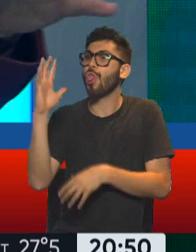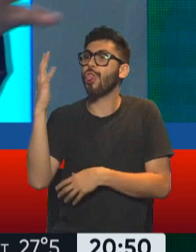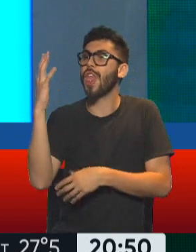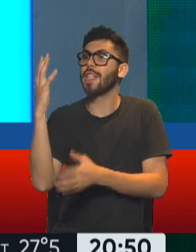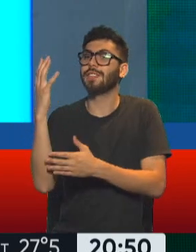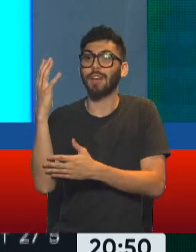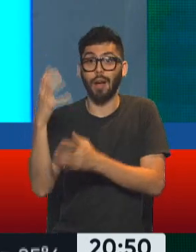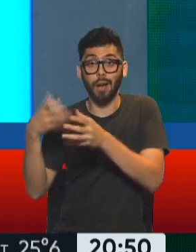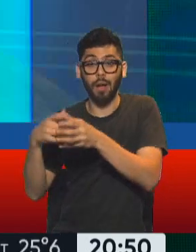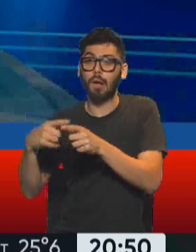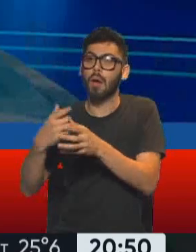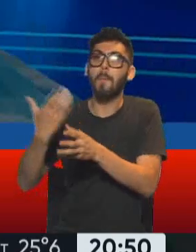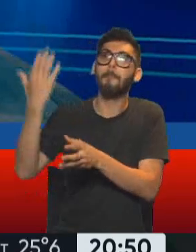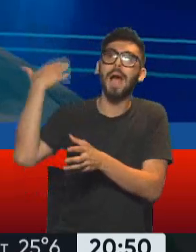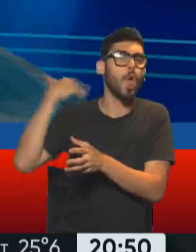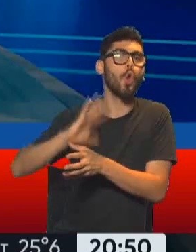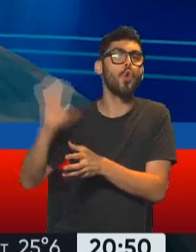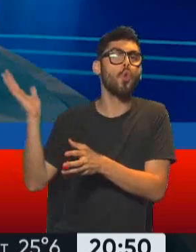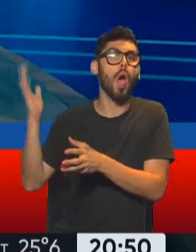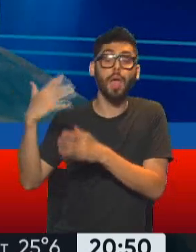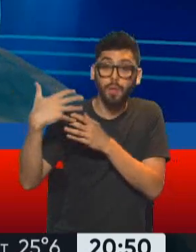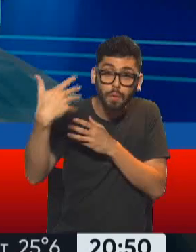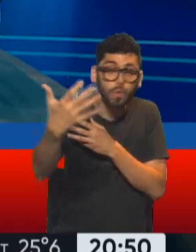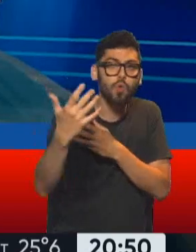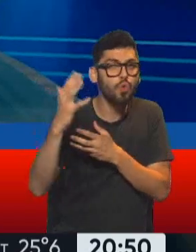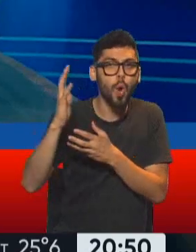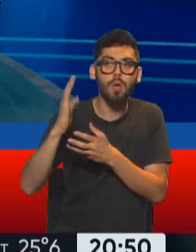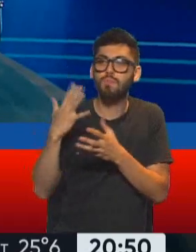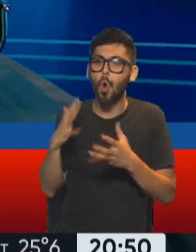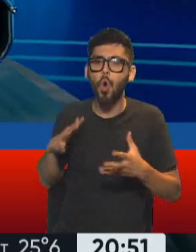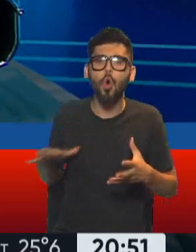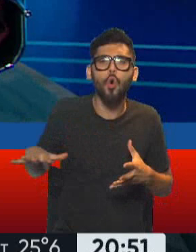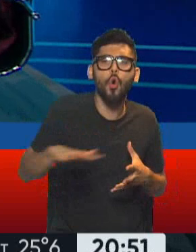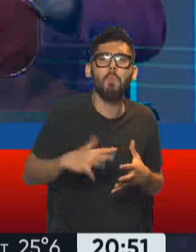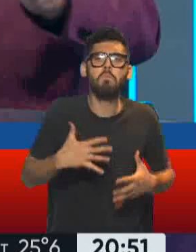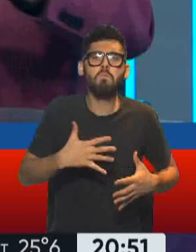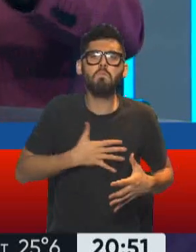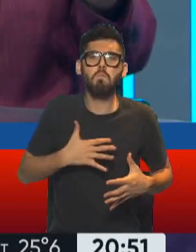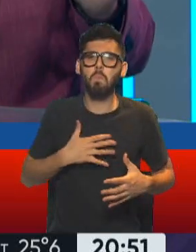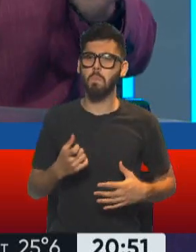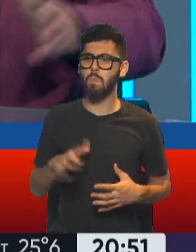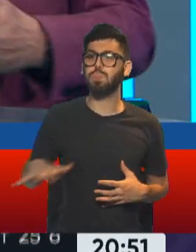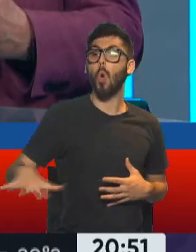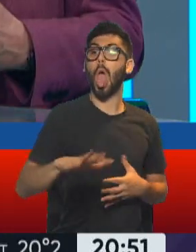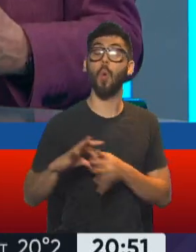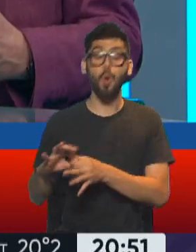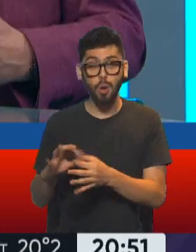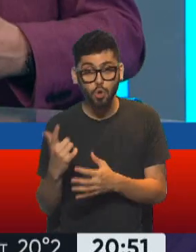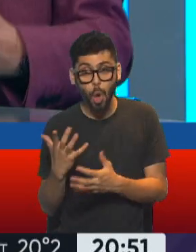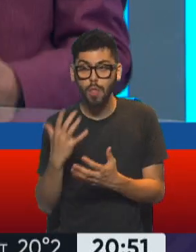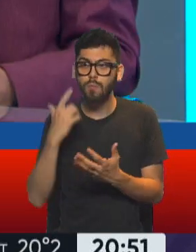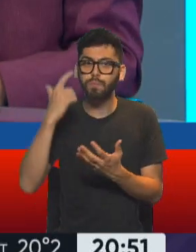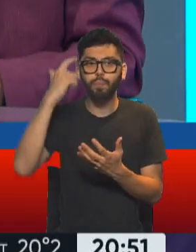hay pasado no hay historia no pueden construir pueblo no pueden construir nada absolutamente nada creo